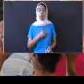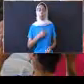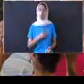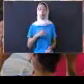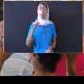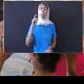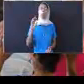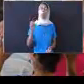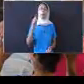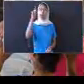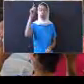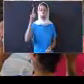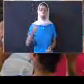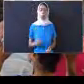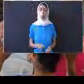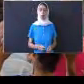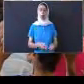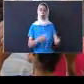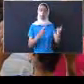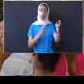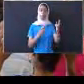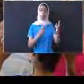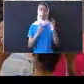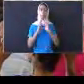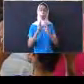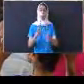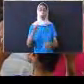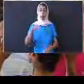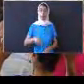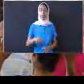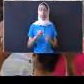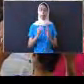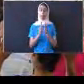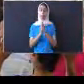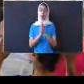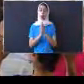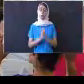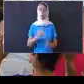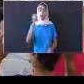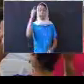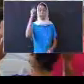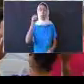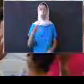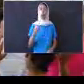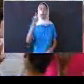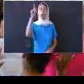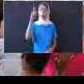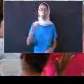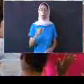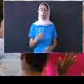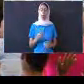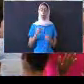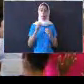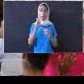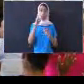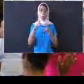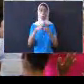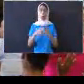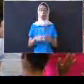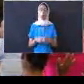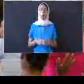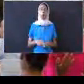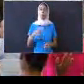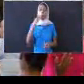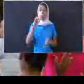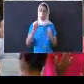respondas a estas peticiones Señor Sabemos que tú ya las conoces Pero las ponemos delante de ti Padre